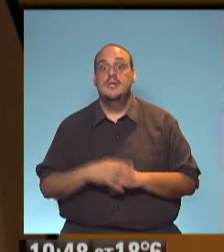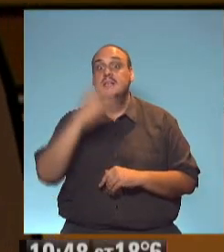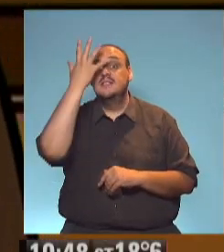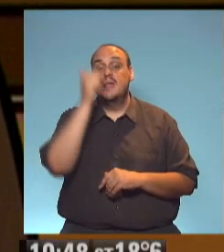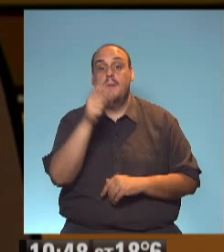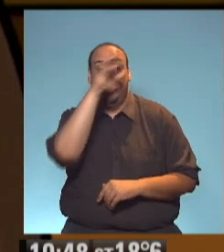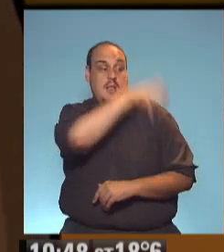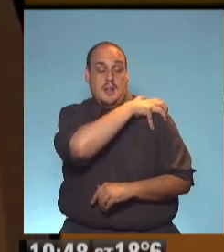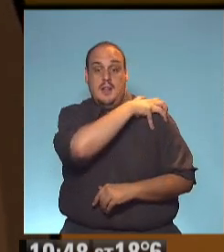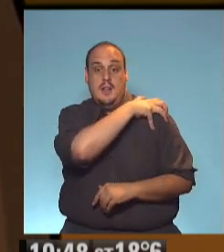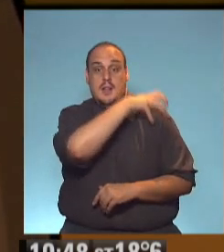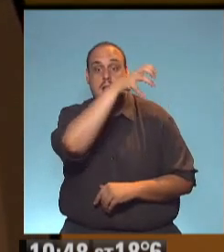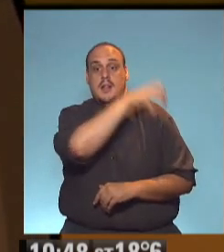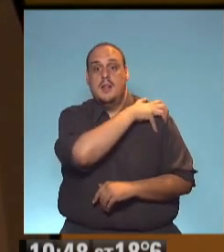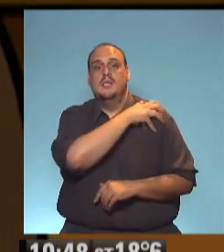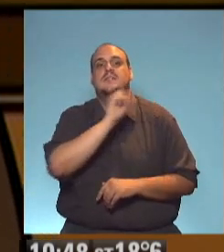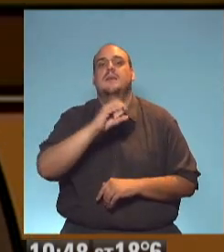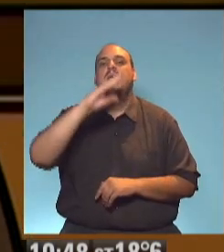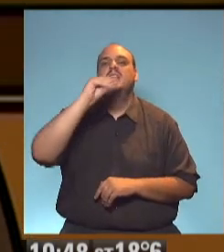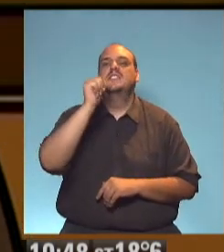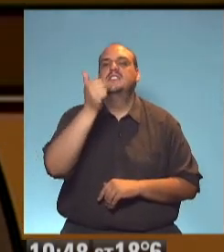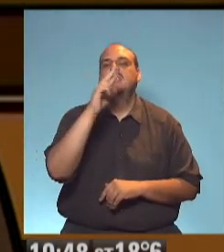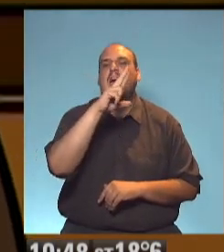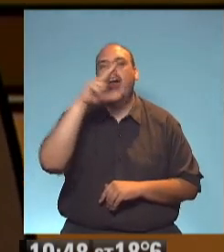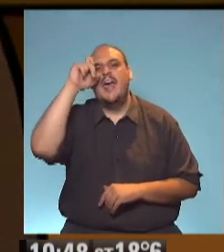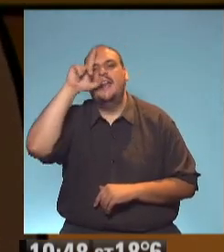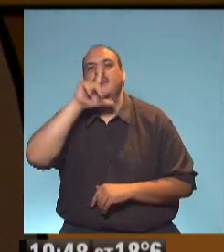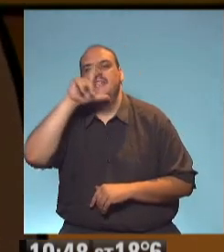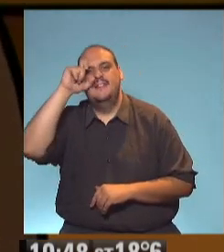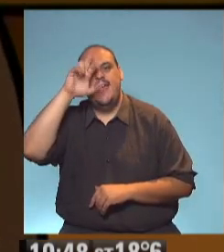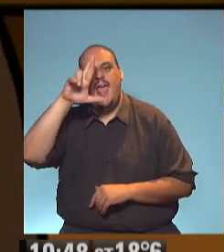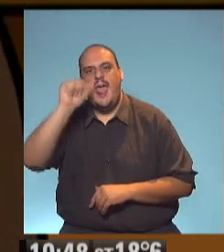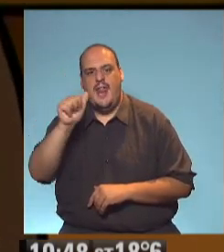de...! Eso se llama charretera, Samba. Y por su forma y color,